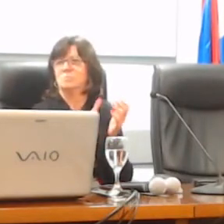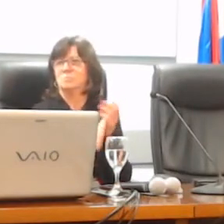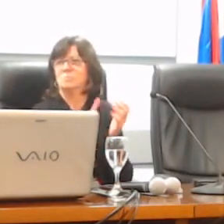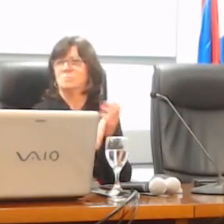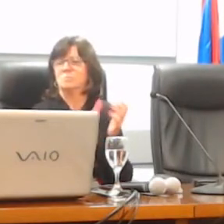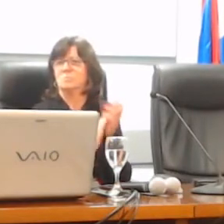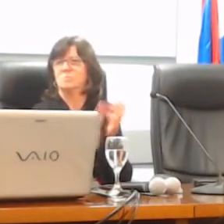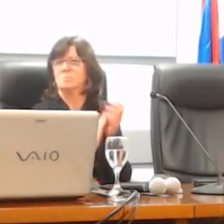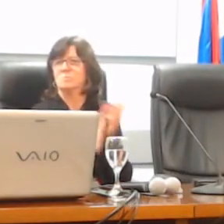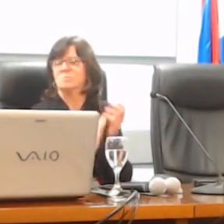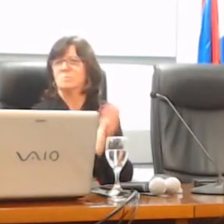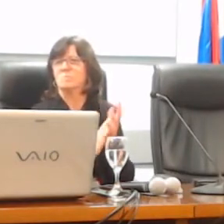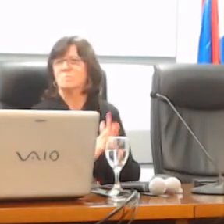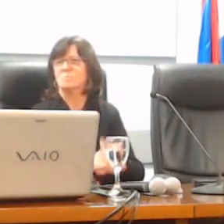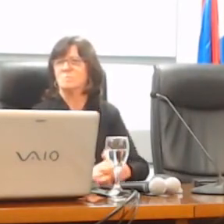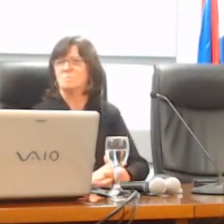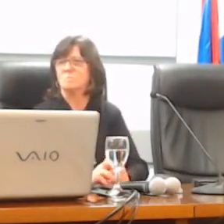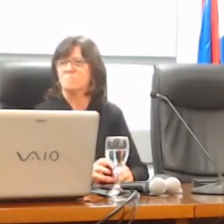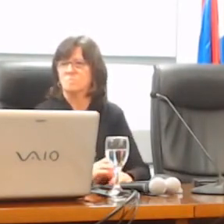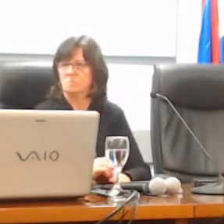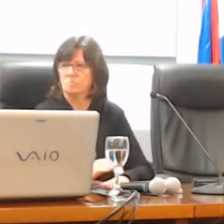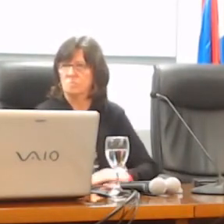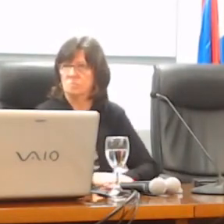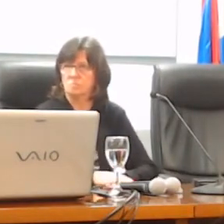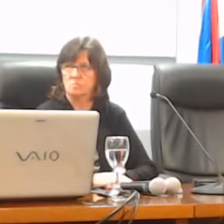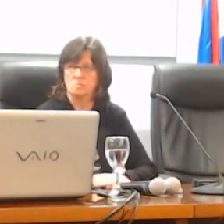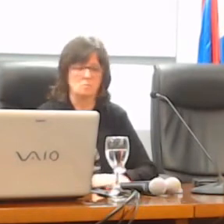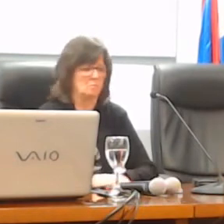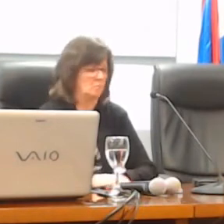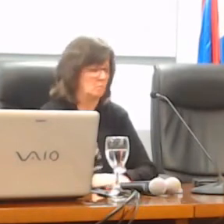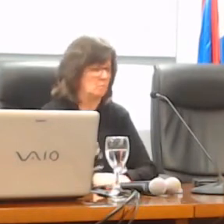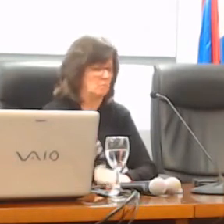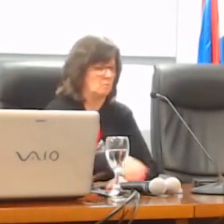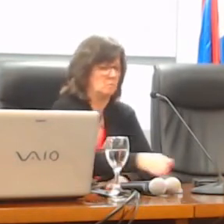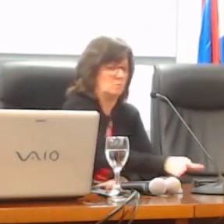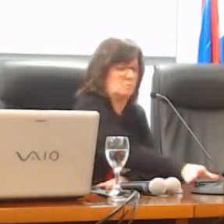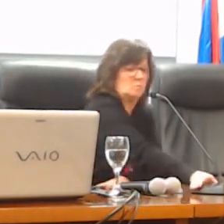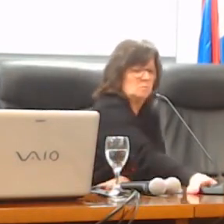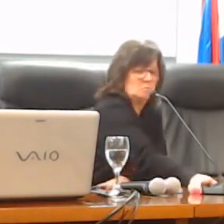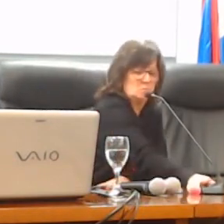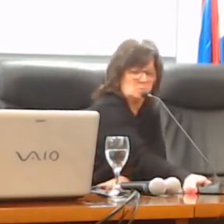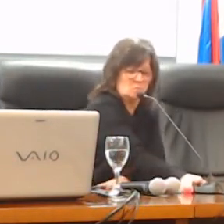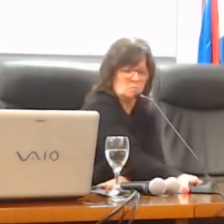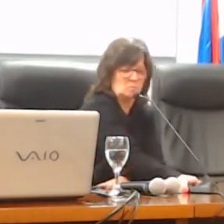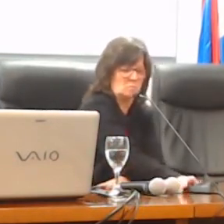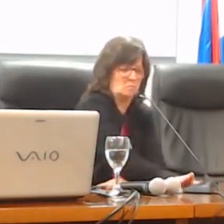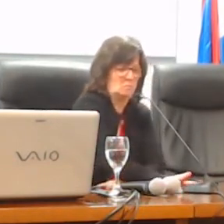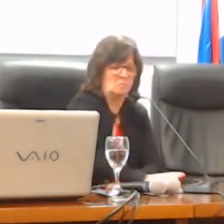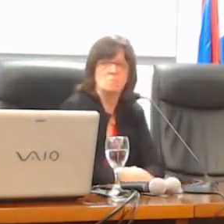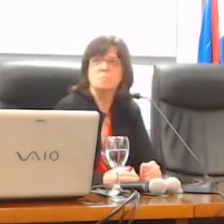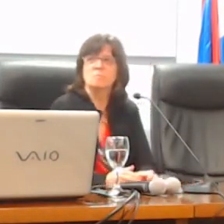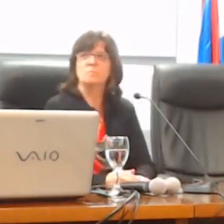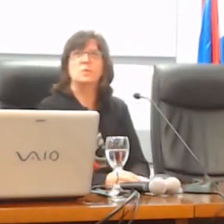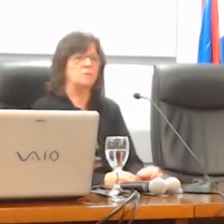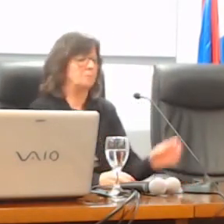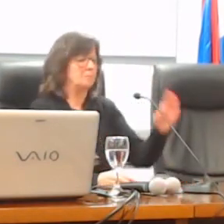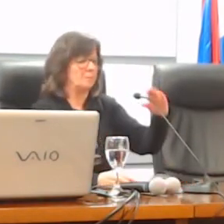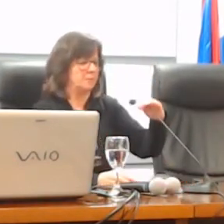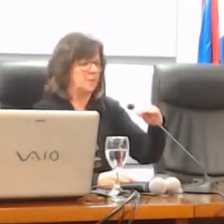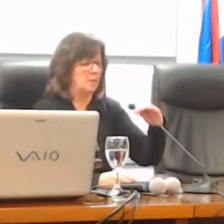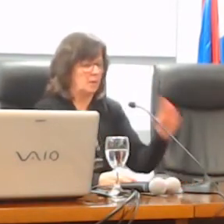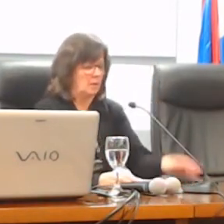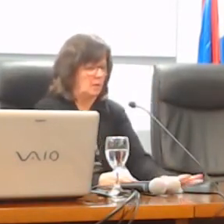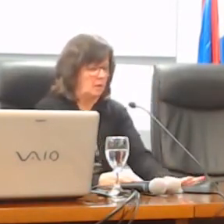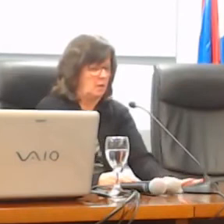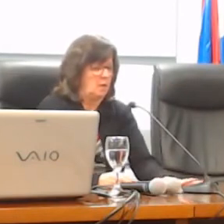Muchas gracias a ti, Esther. A continuación, le damos la palabra a la directora del Banco de Previsión Social, doctora Rosario